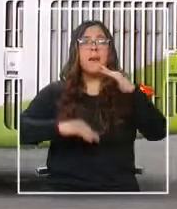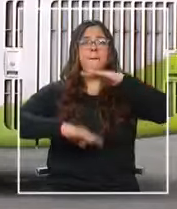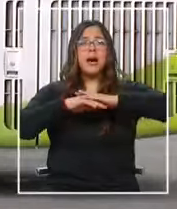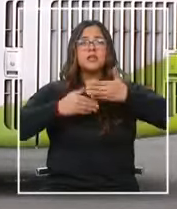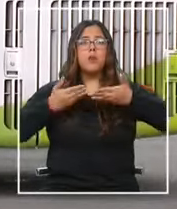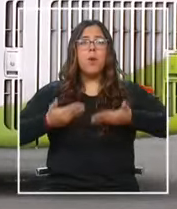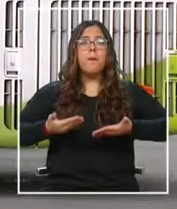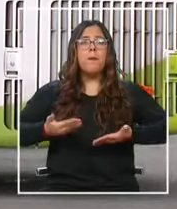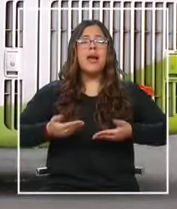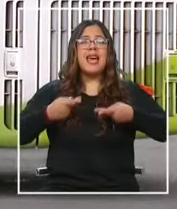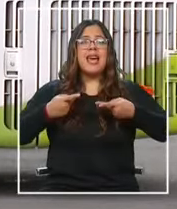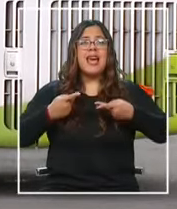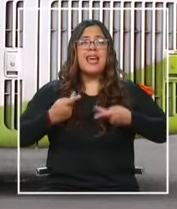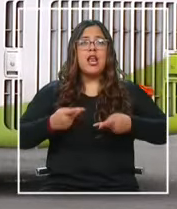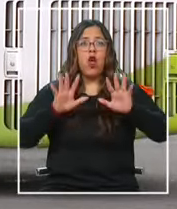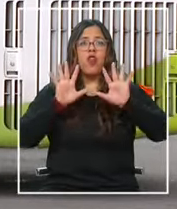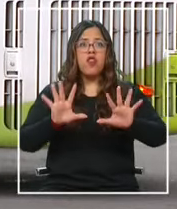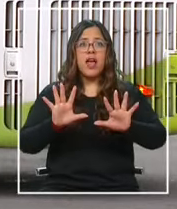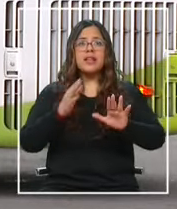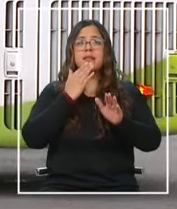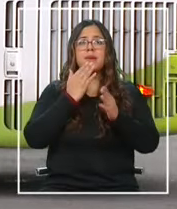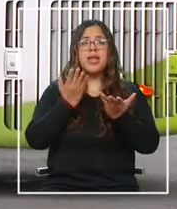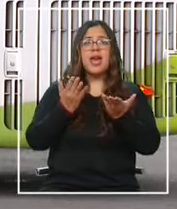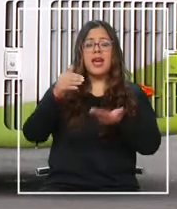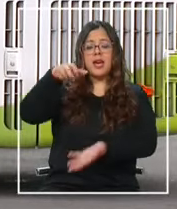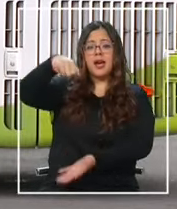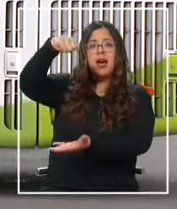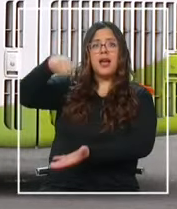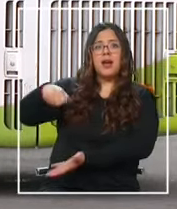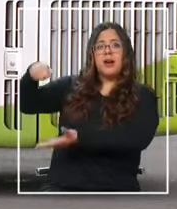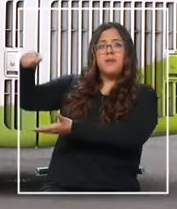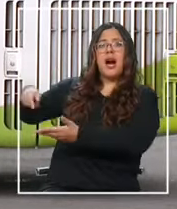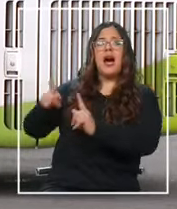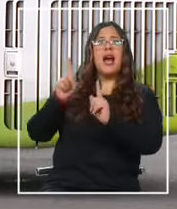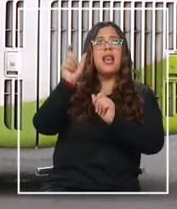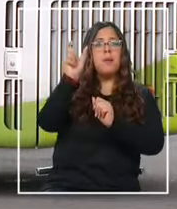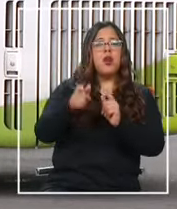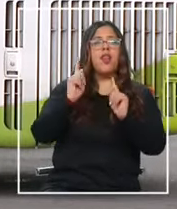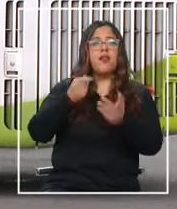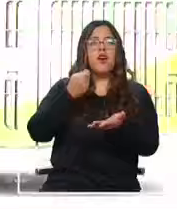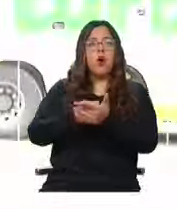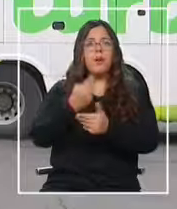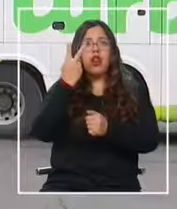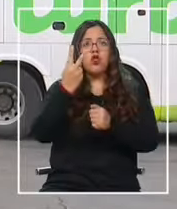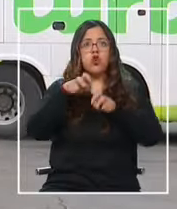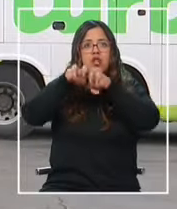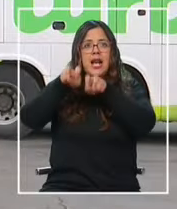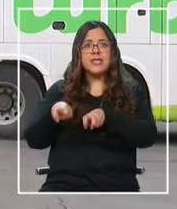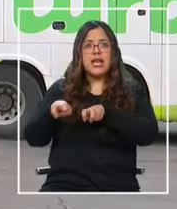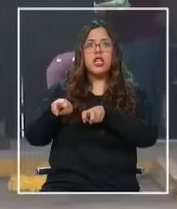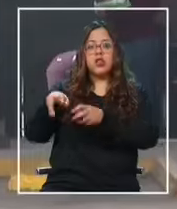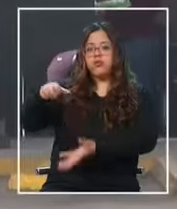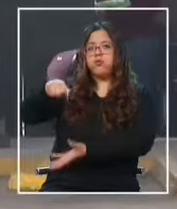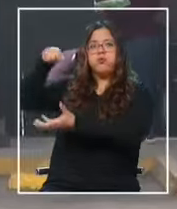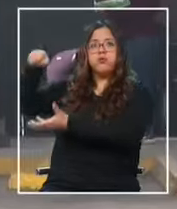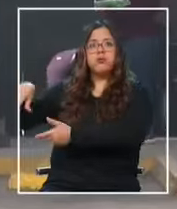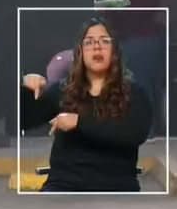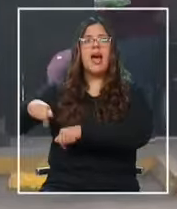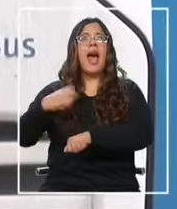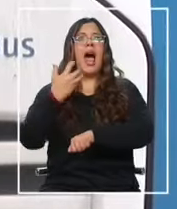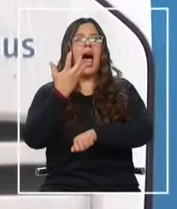kilos, tienen que ir en un canil en el asiento que va al lado de la persona, es decir, la persona tiene que comprar los 2 tickets. Actualmente existen al